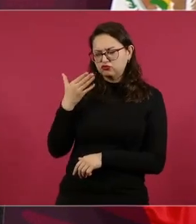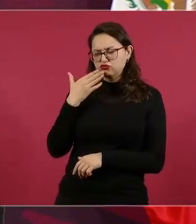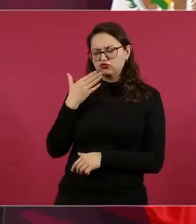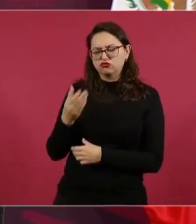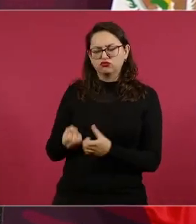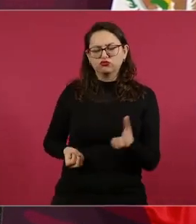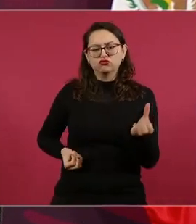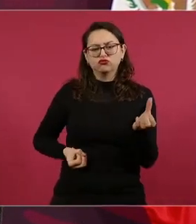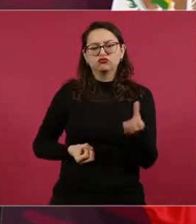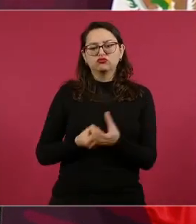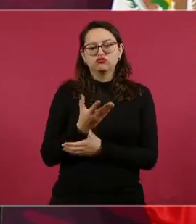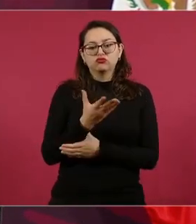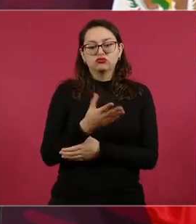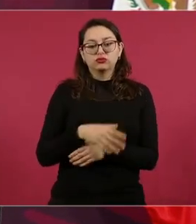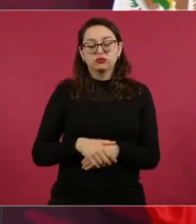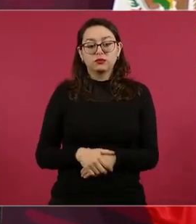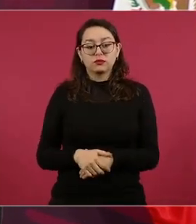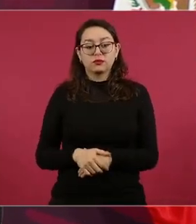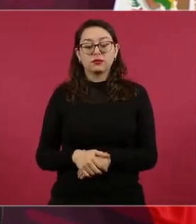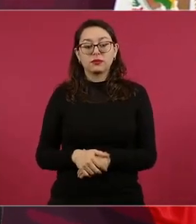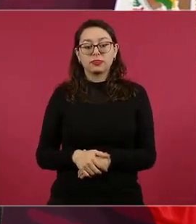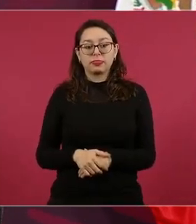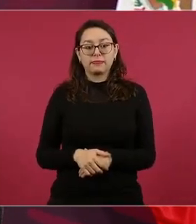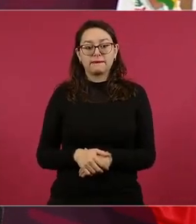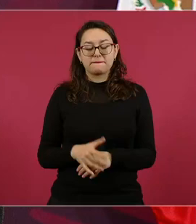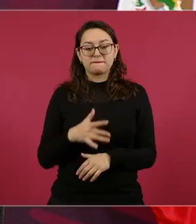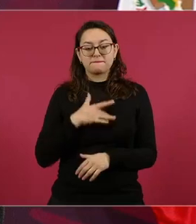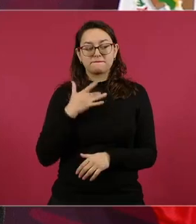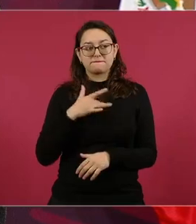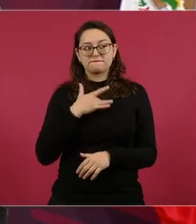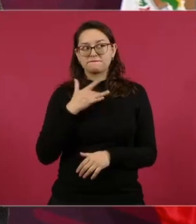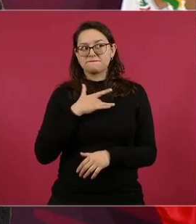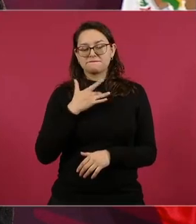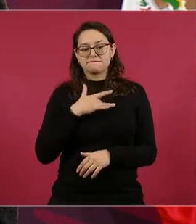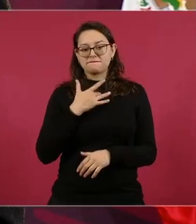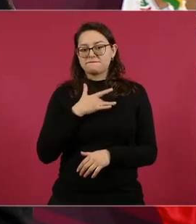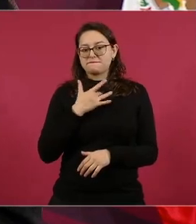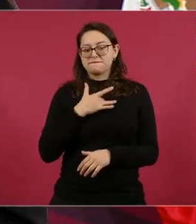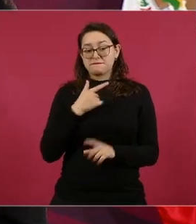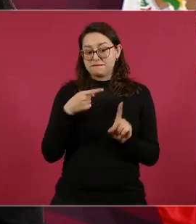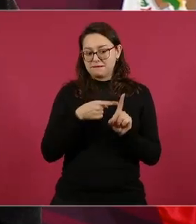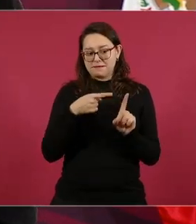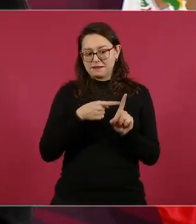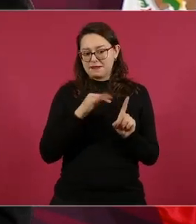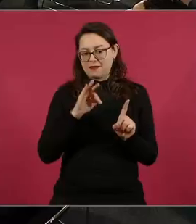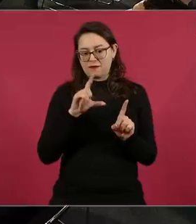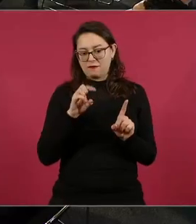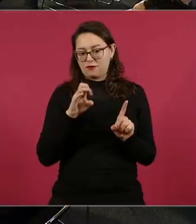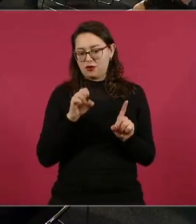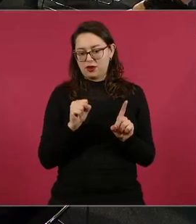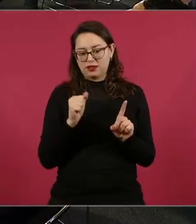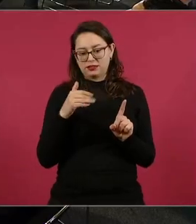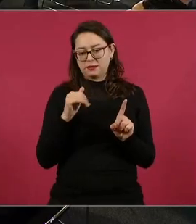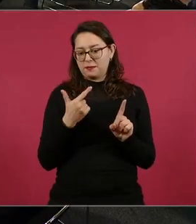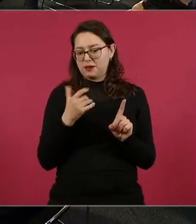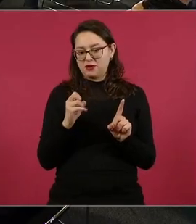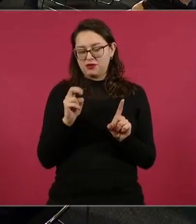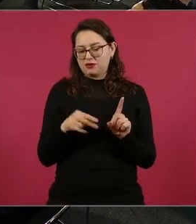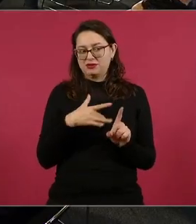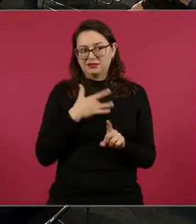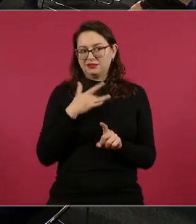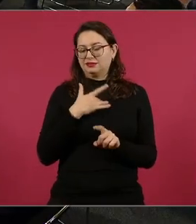el indulto, no quería él. Hay un texto bellísimo de él donde se